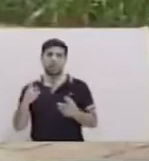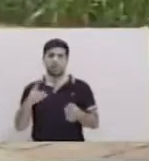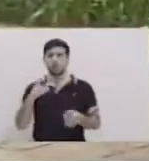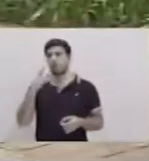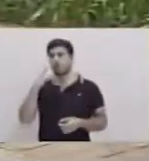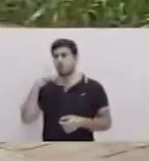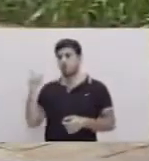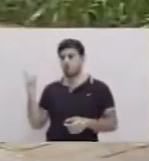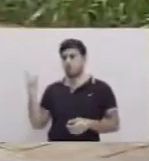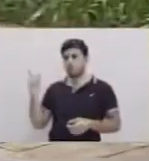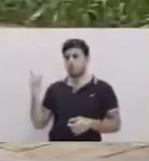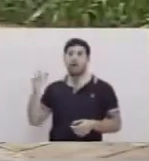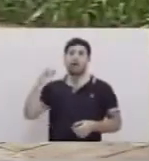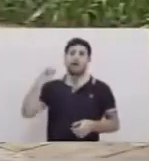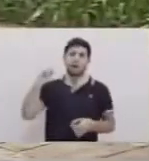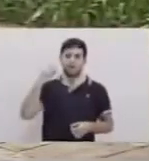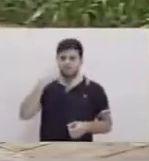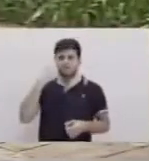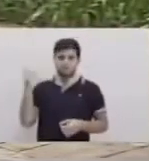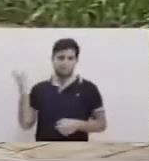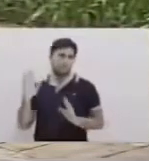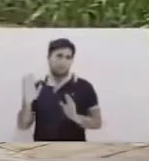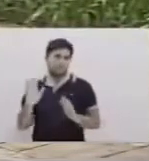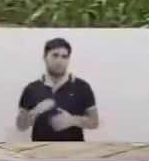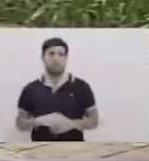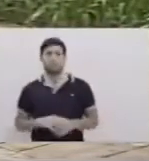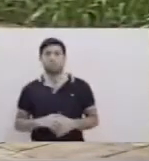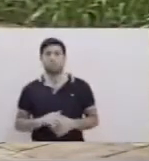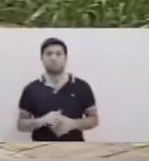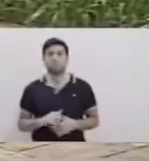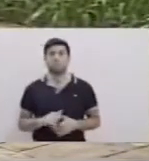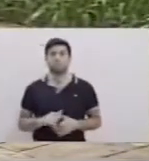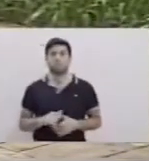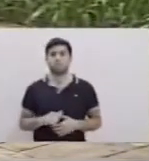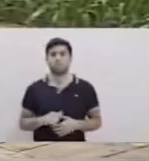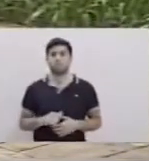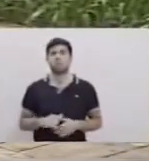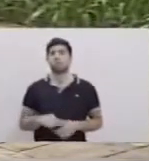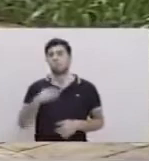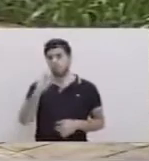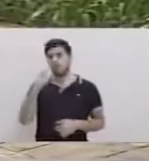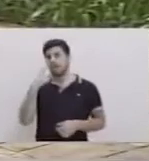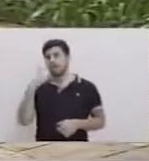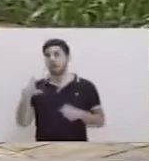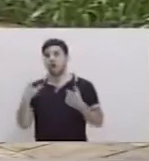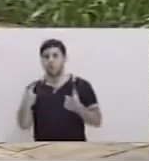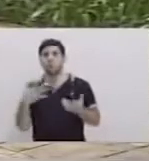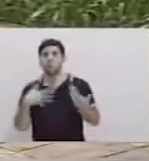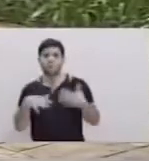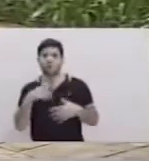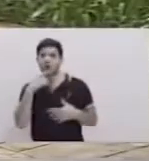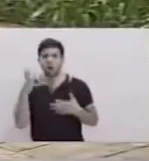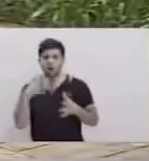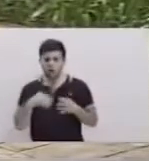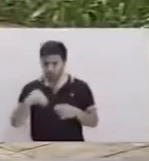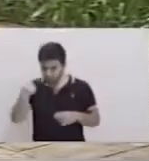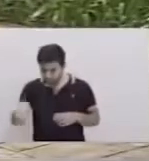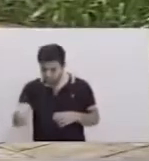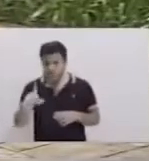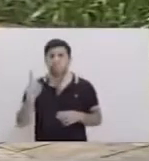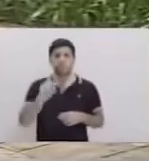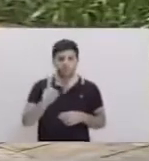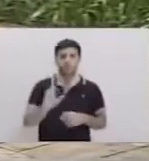azul. El color azul agarra y tiene que pensar en dónde va a colocar su color para que no